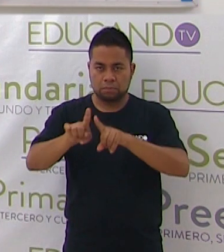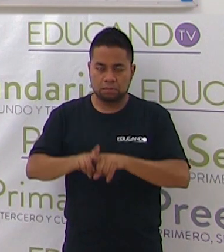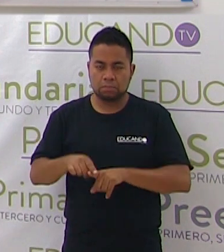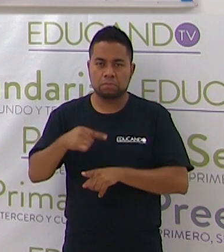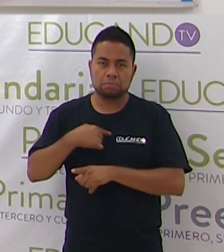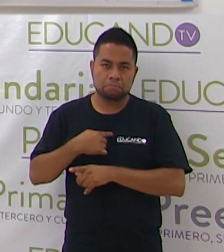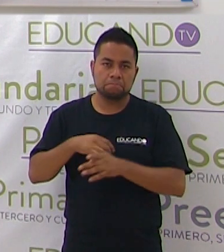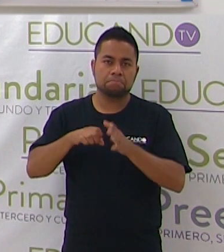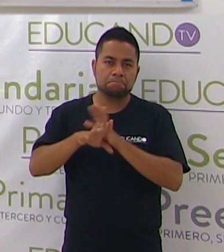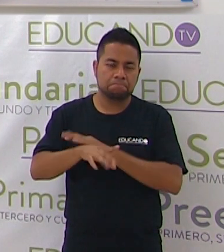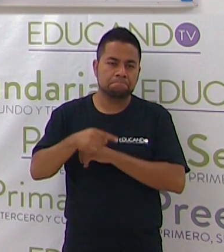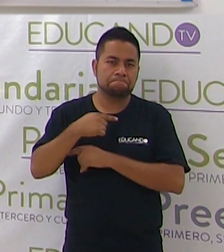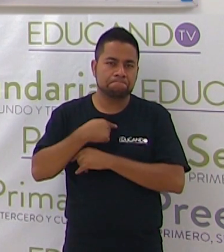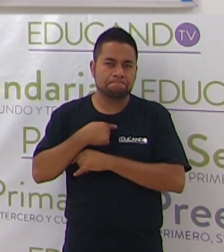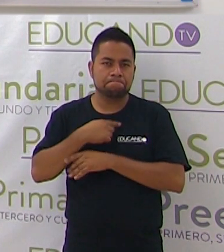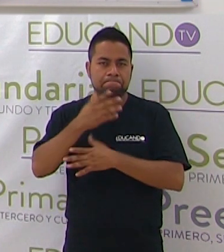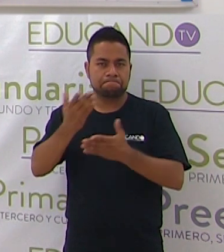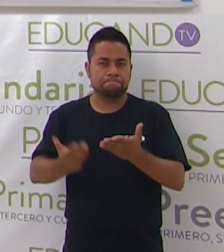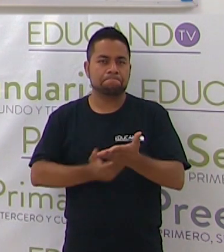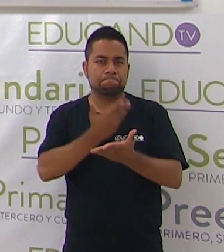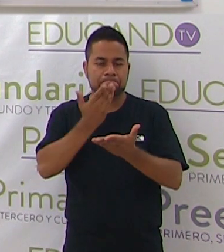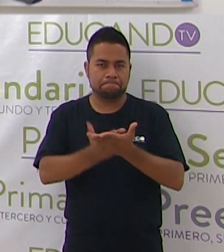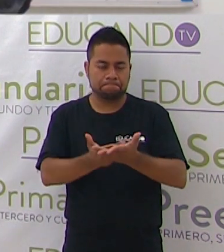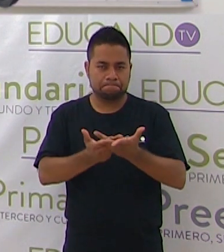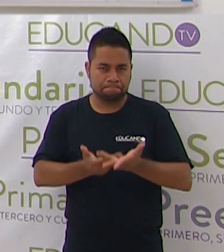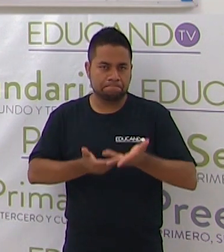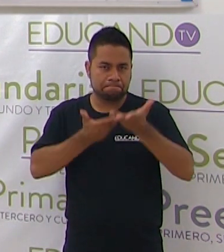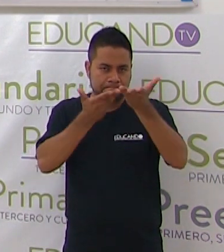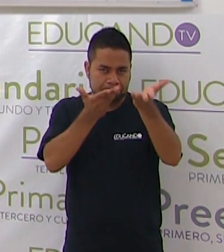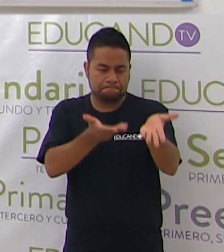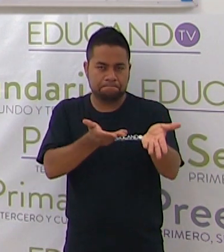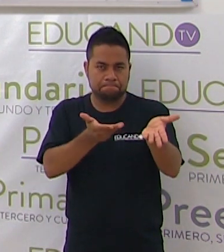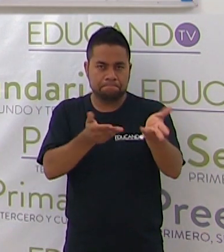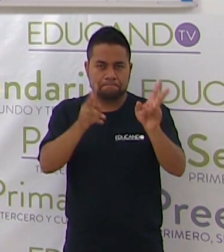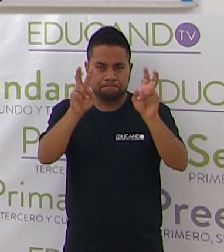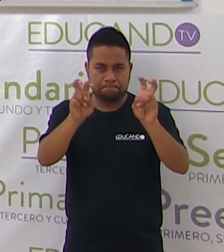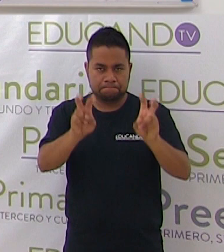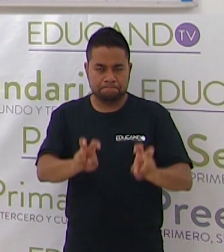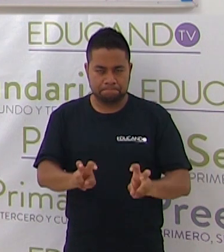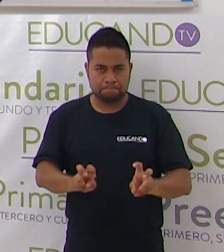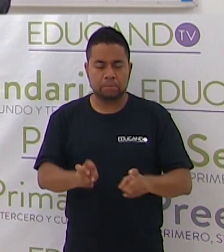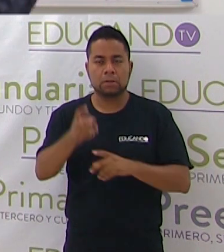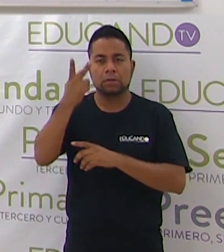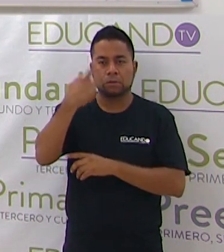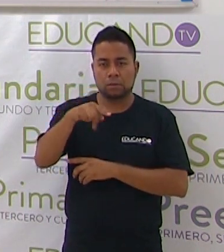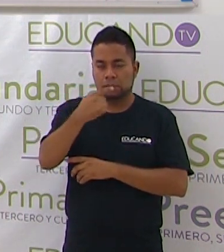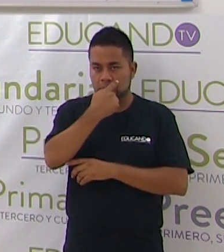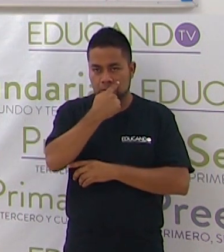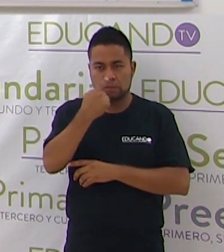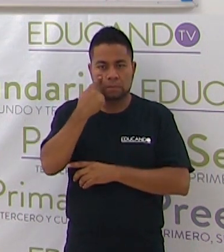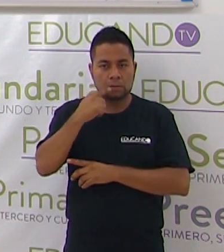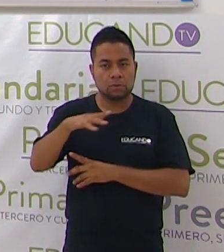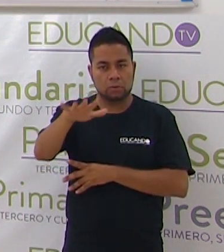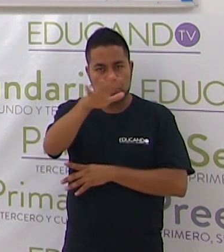yo les estaba proponiendo, pero que ustedes